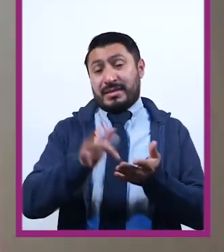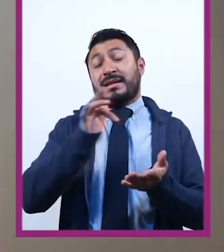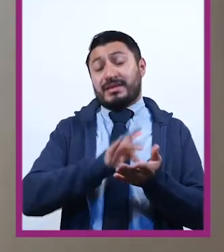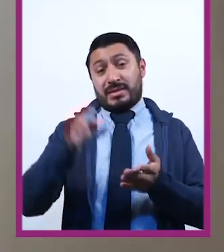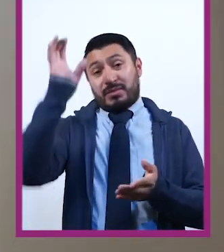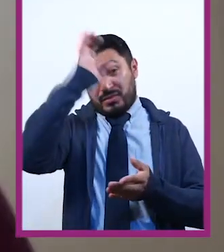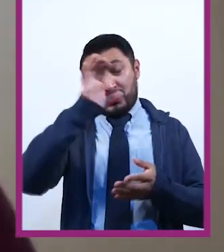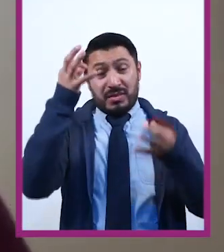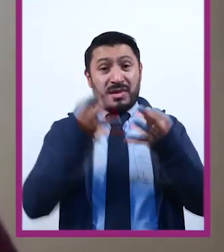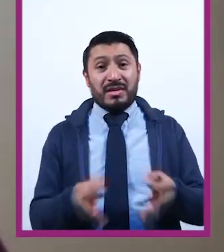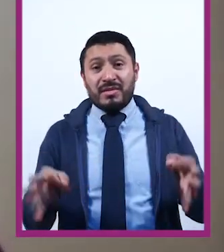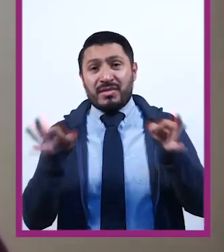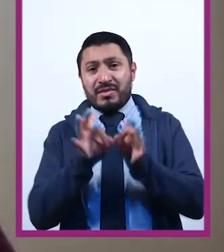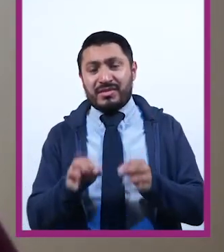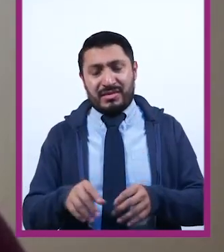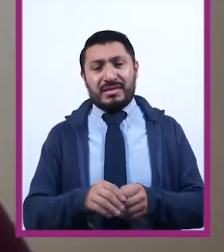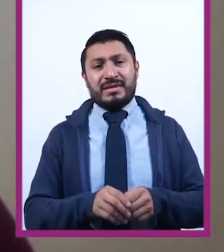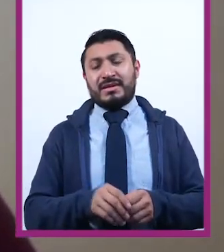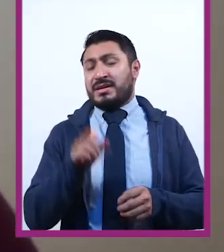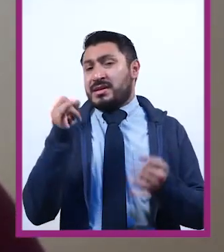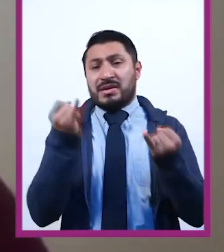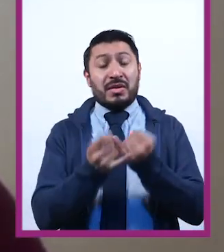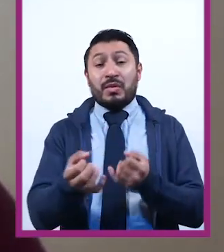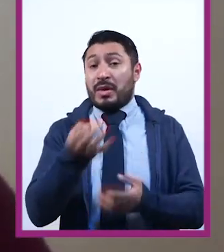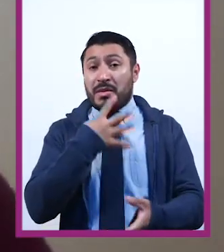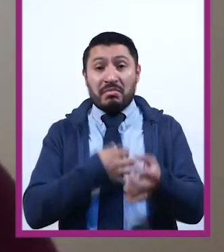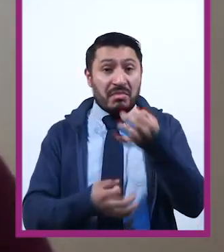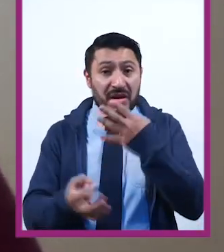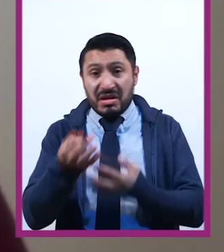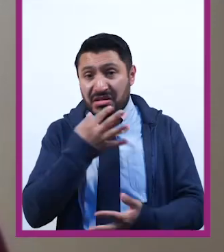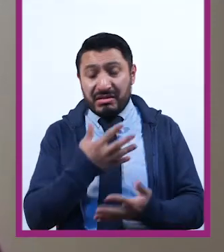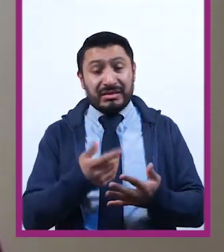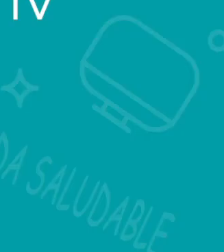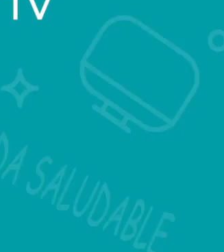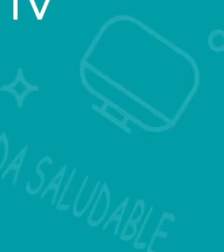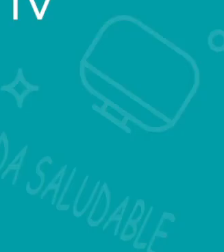apoyan a la ciencia y todas las bases de medicina, etcétera.